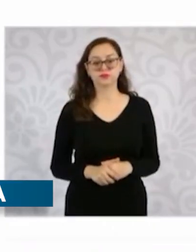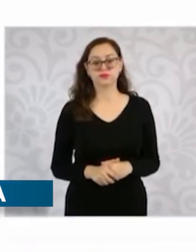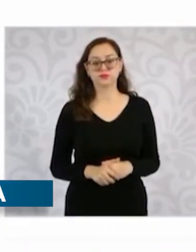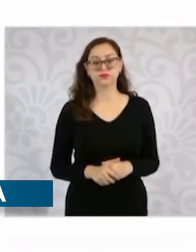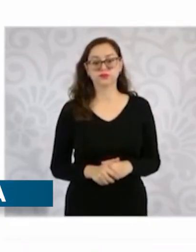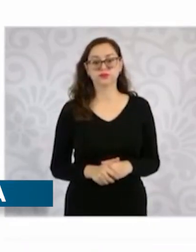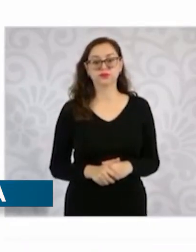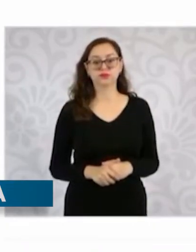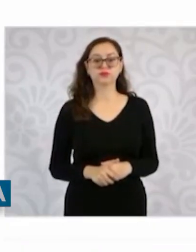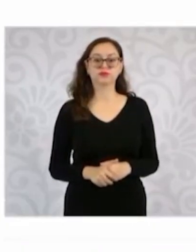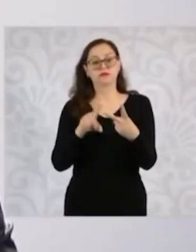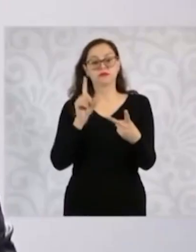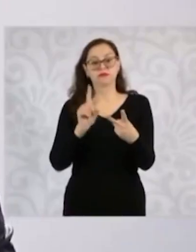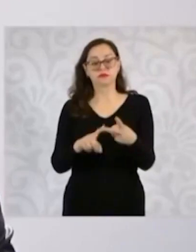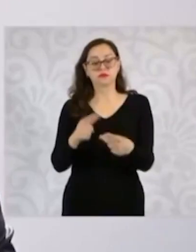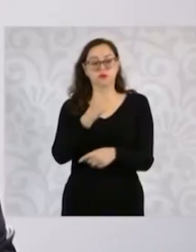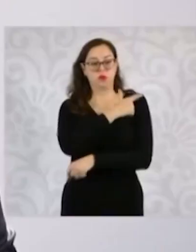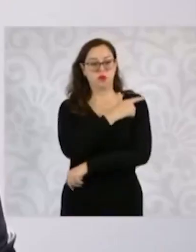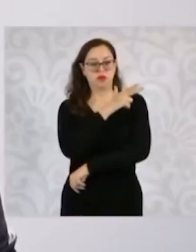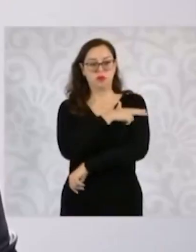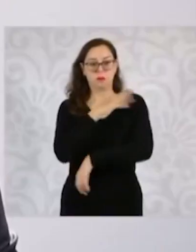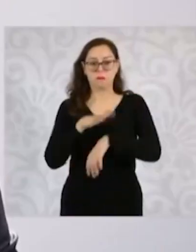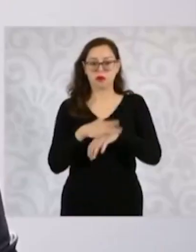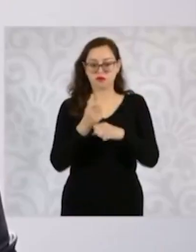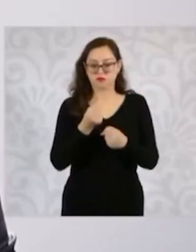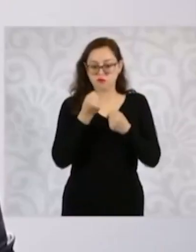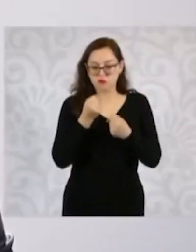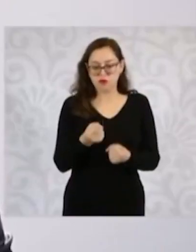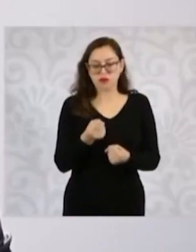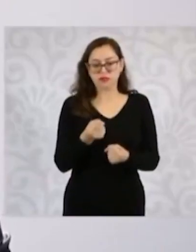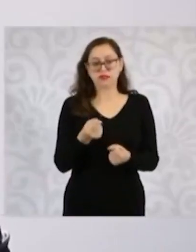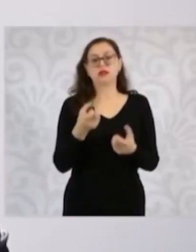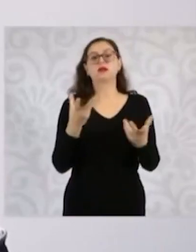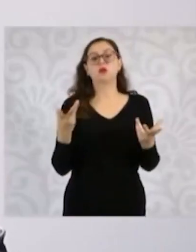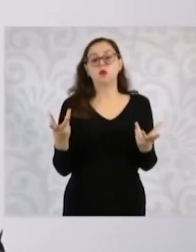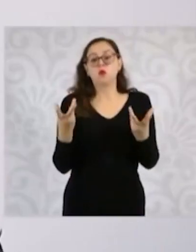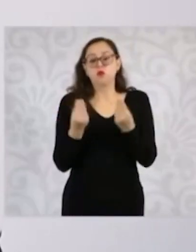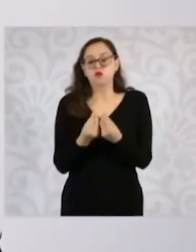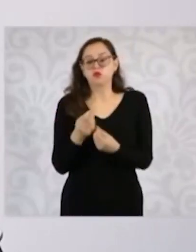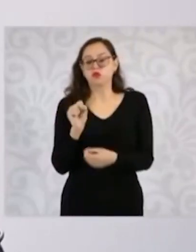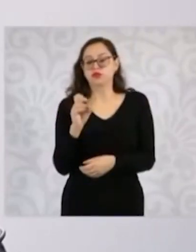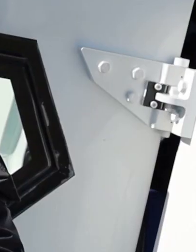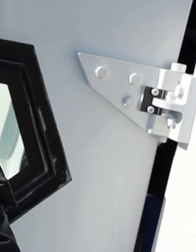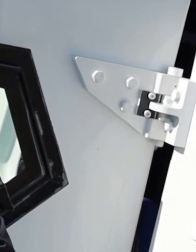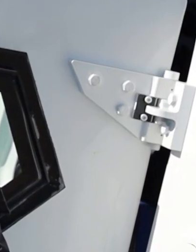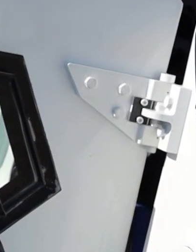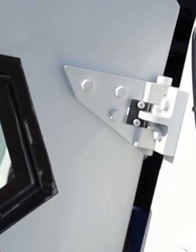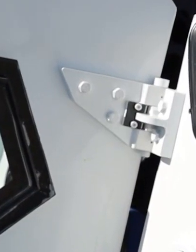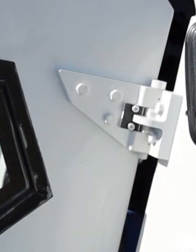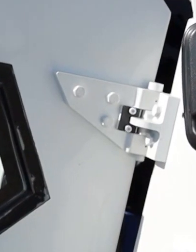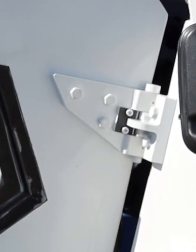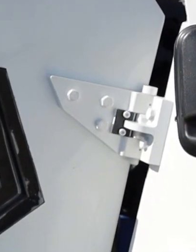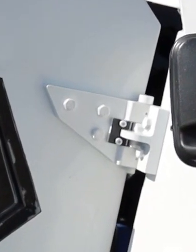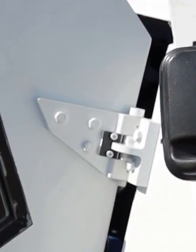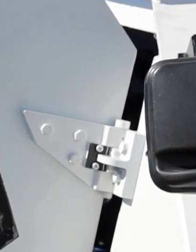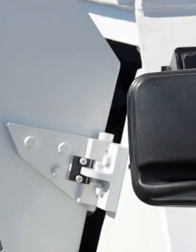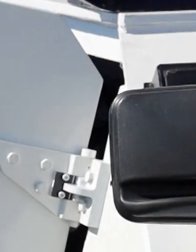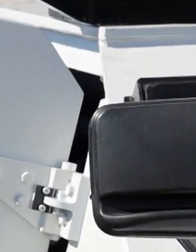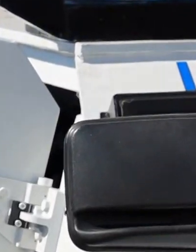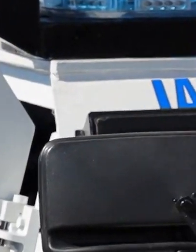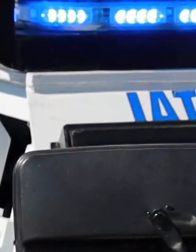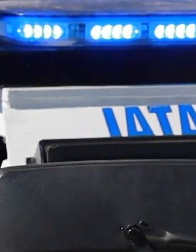secretario Omar García Harfuch y en la Estrategia Nacional de Seguridad, cuyos ejes